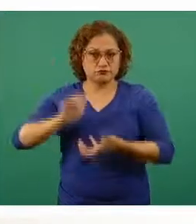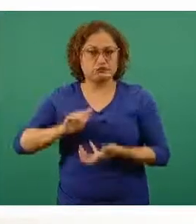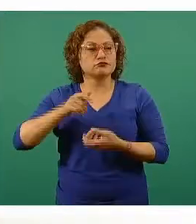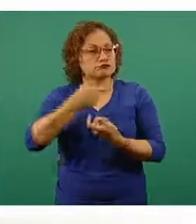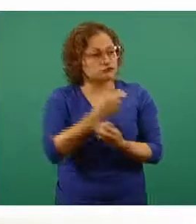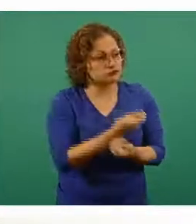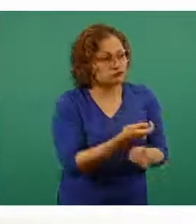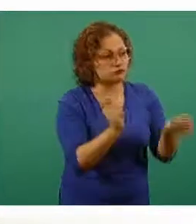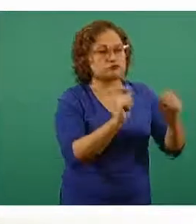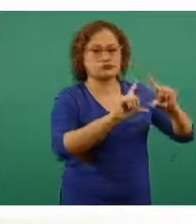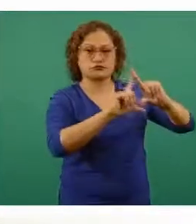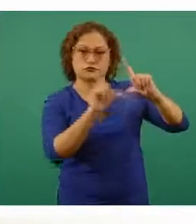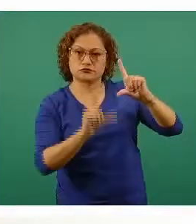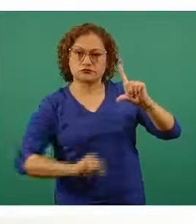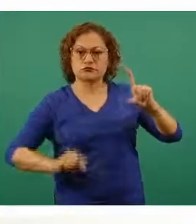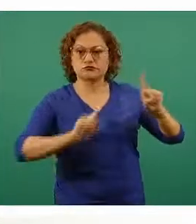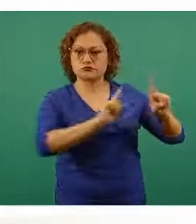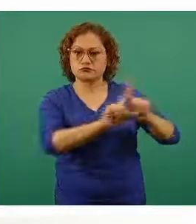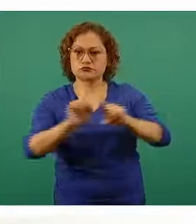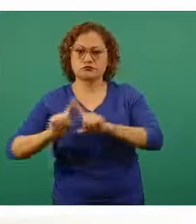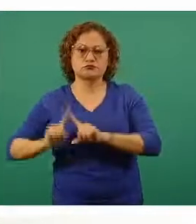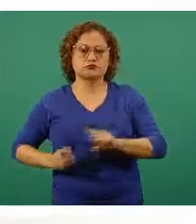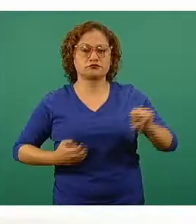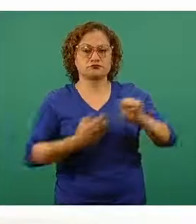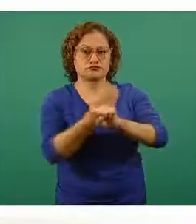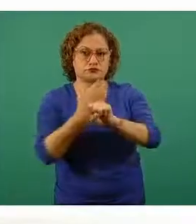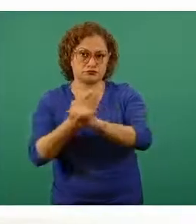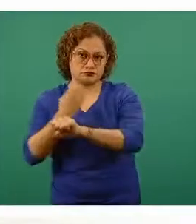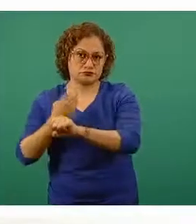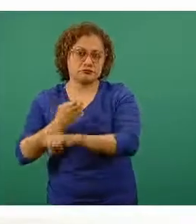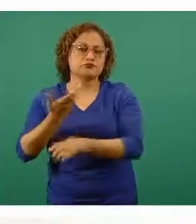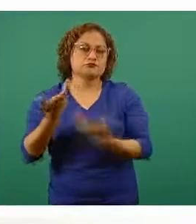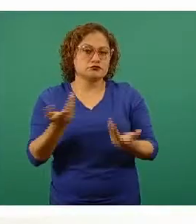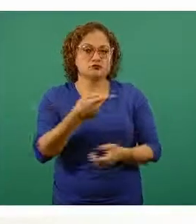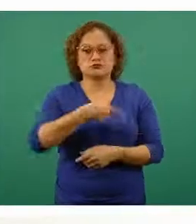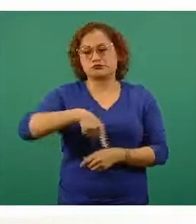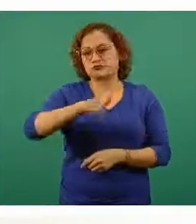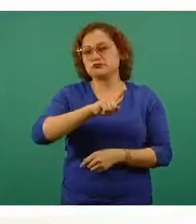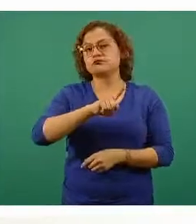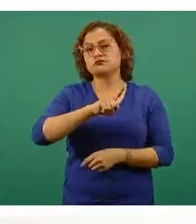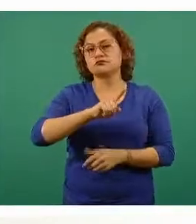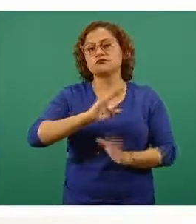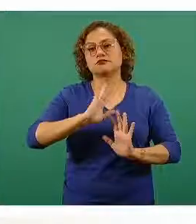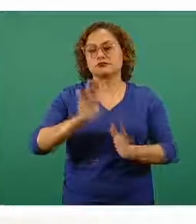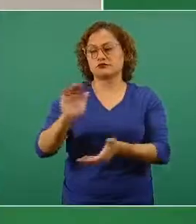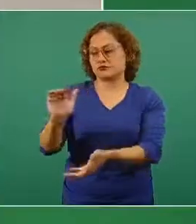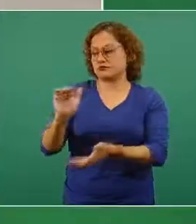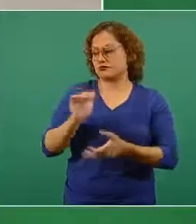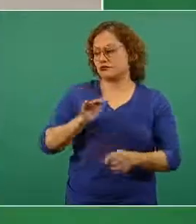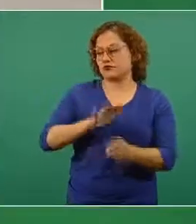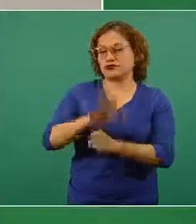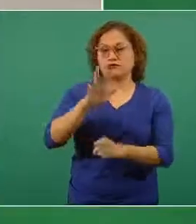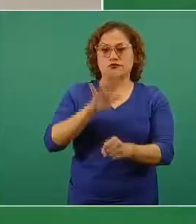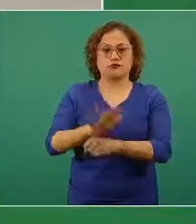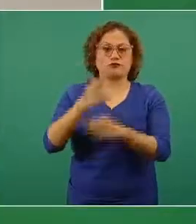la misma para que las entidades tengan siempre la suplencia necesaria de dosis para poder continuar día